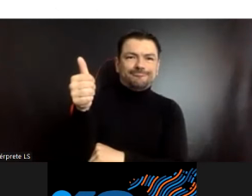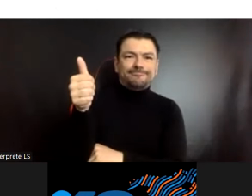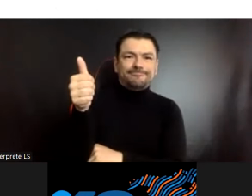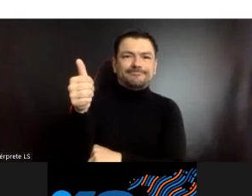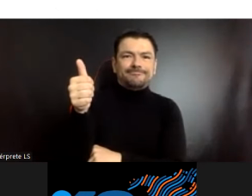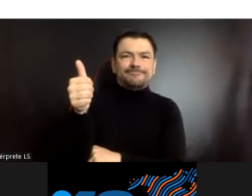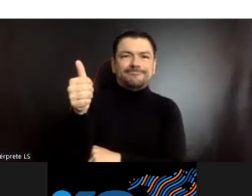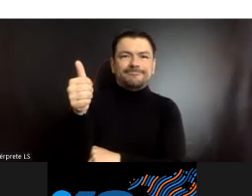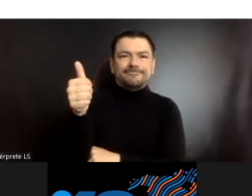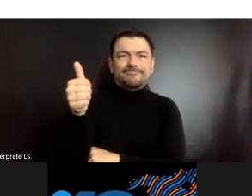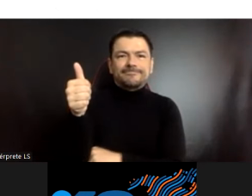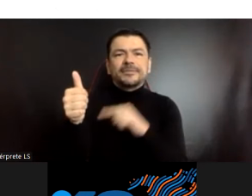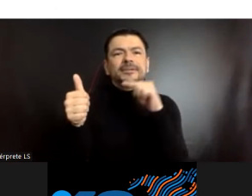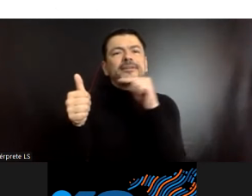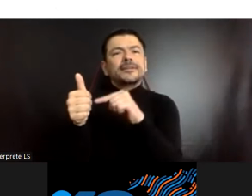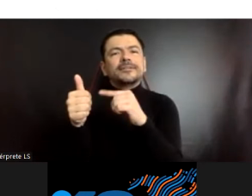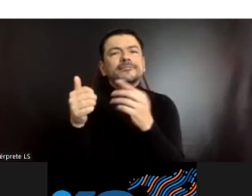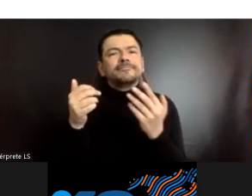con ustedes.